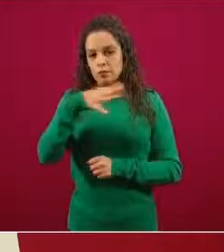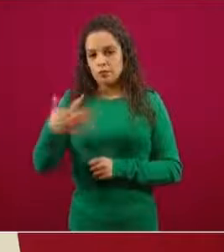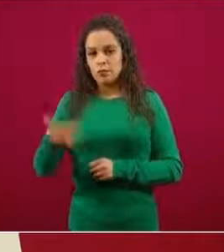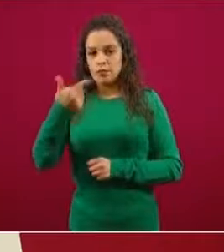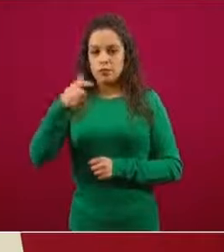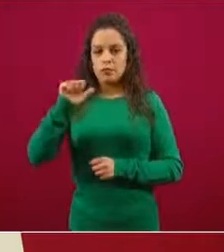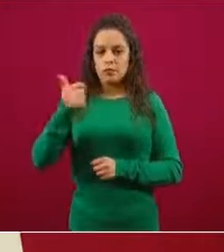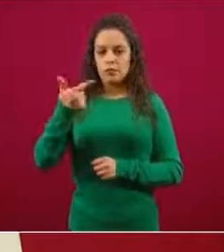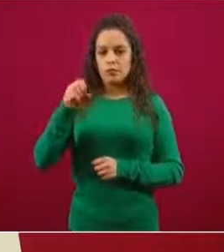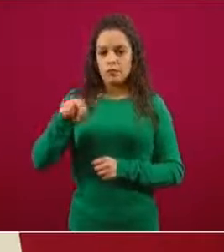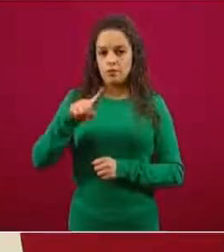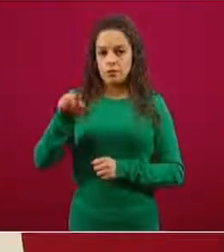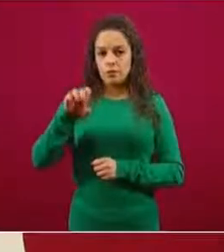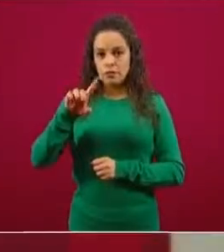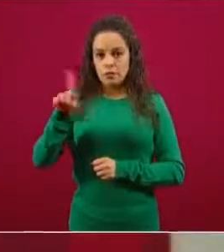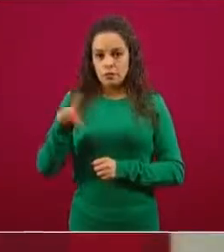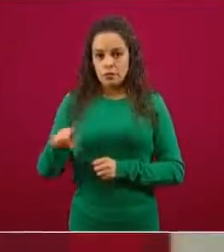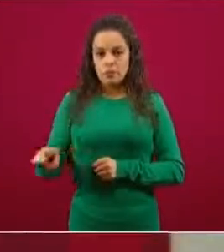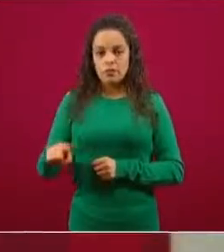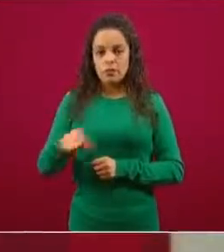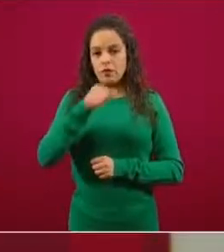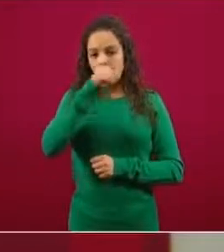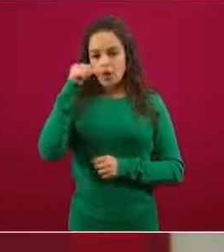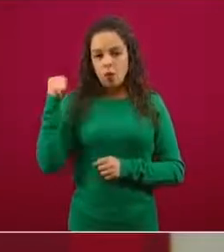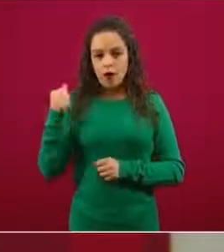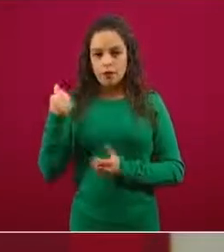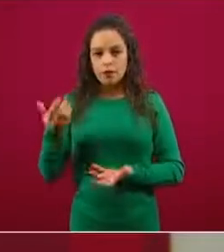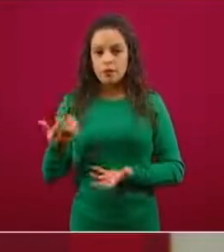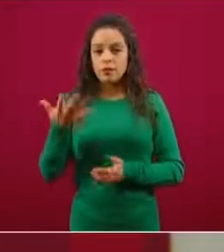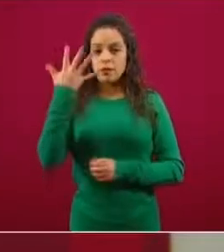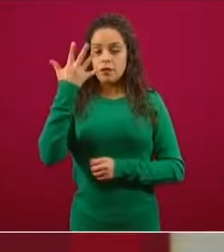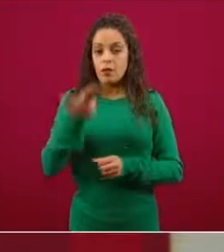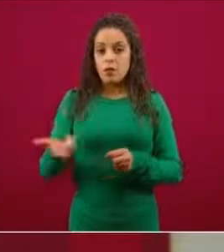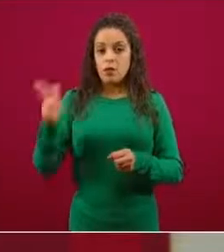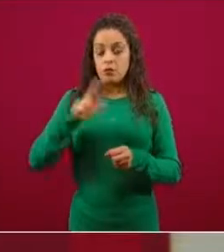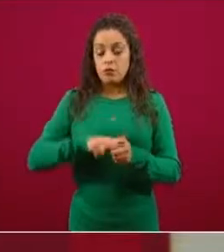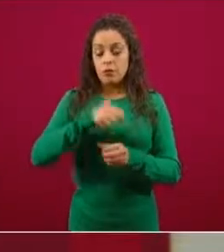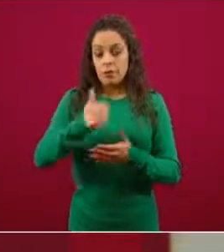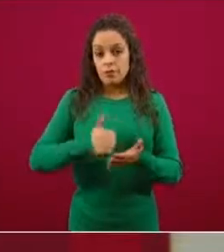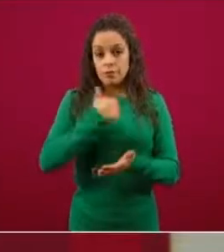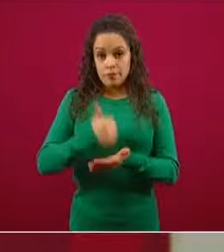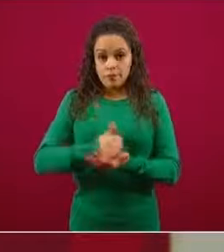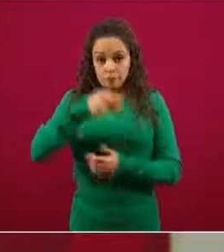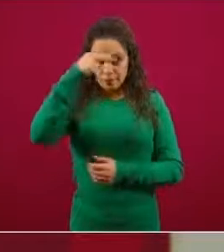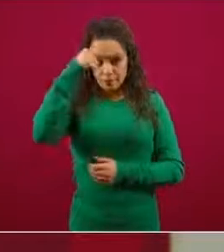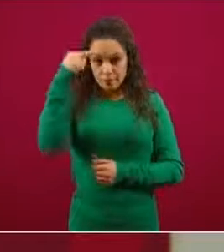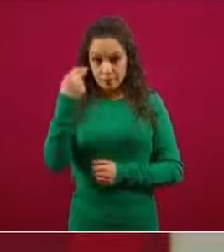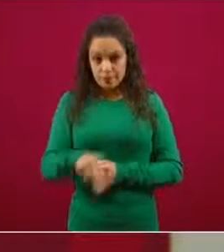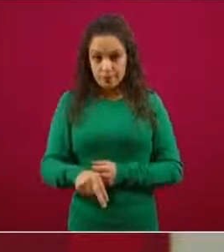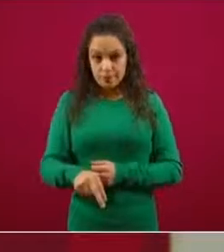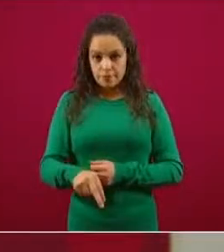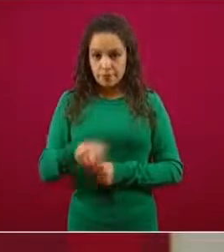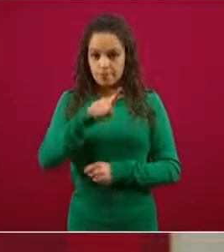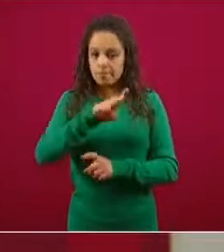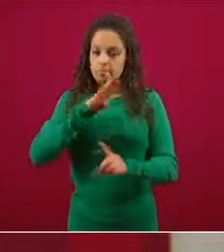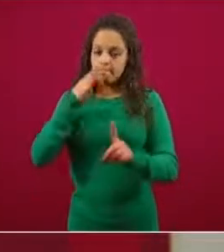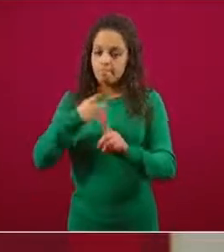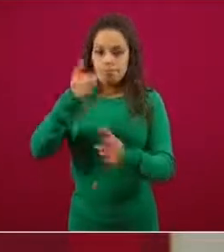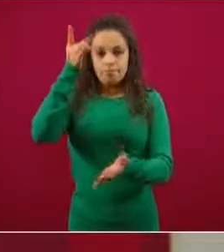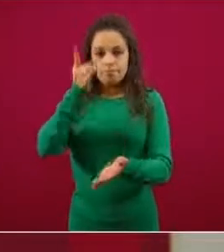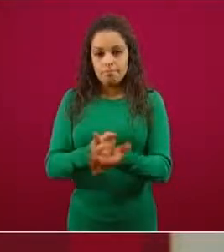el Juárez. Por otro lado, 5 hospitales de la Ciudad de México que han sido destinados a COVID.